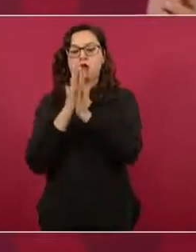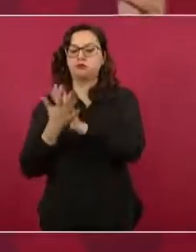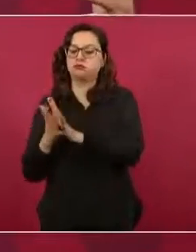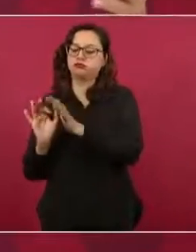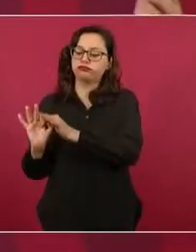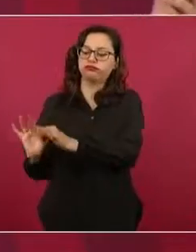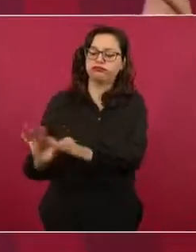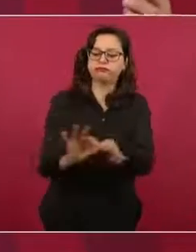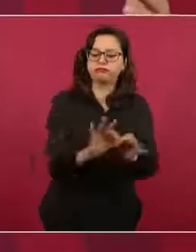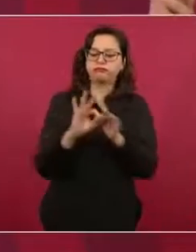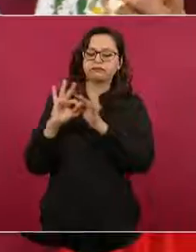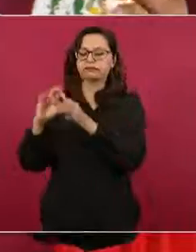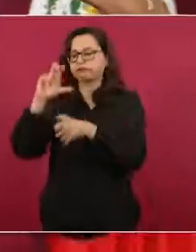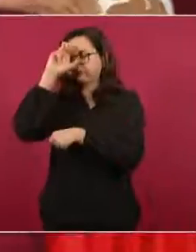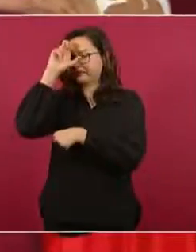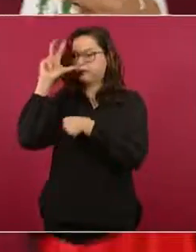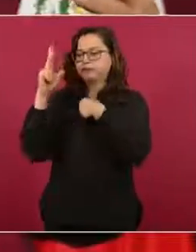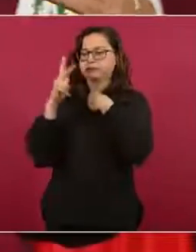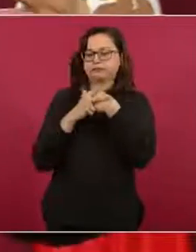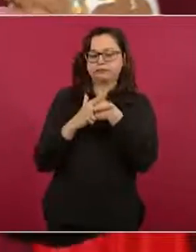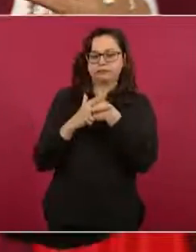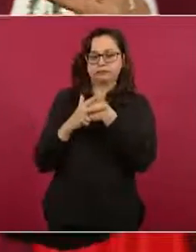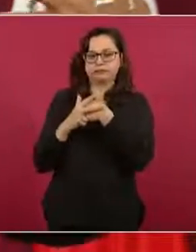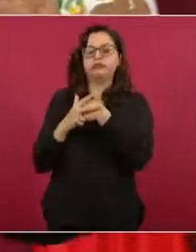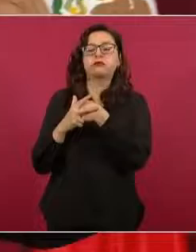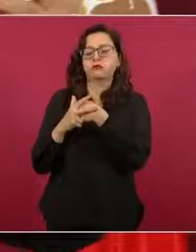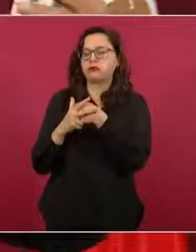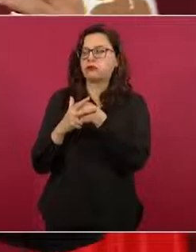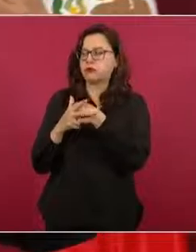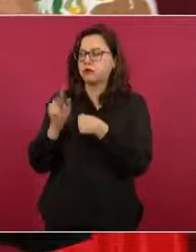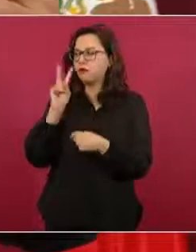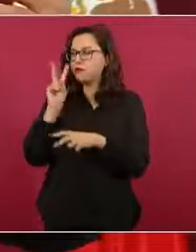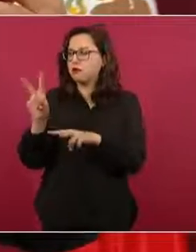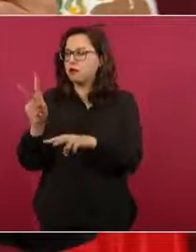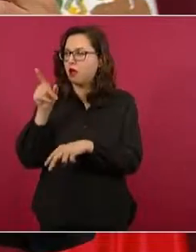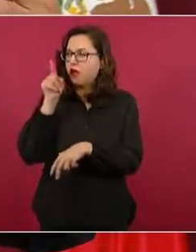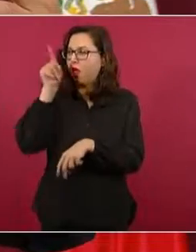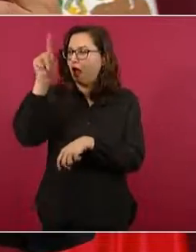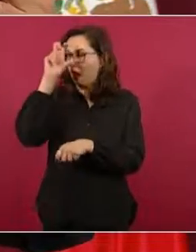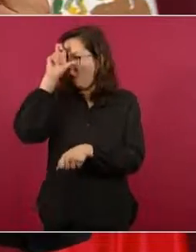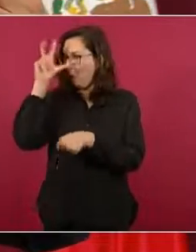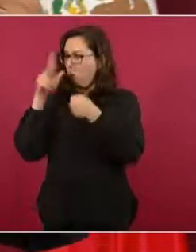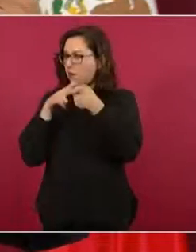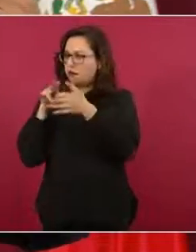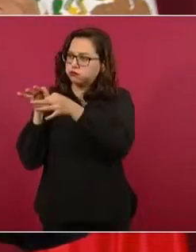la unidad de todo el continente americano,